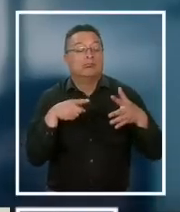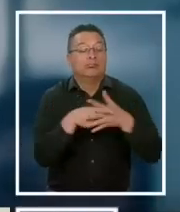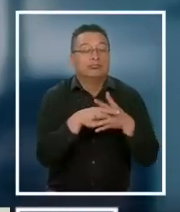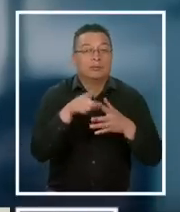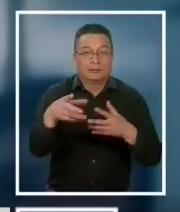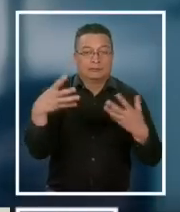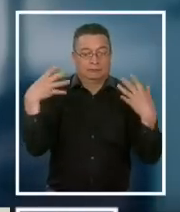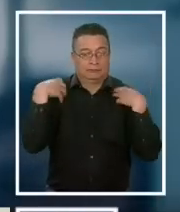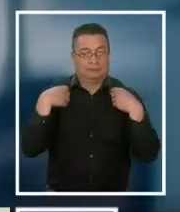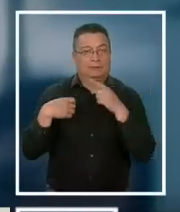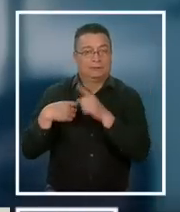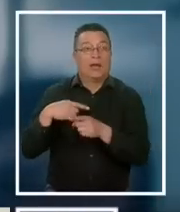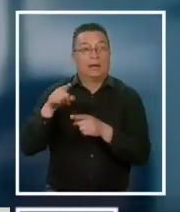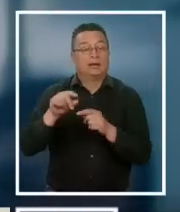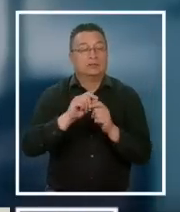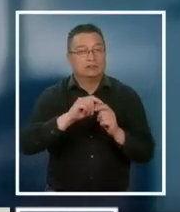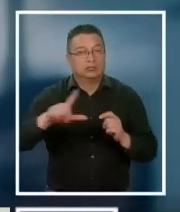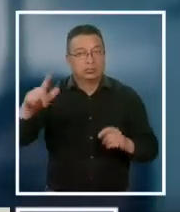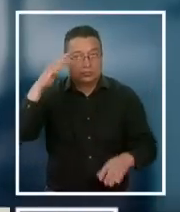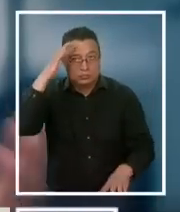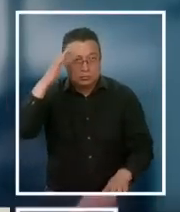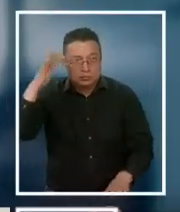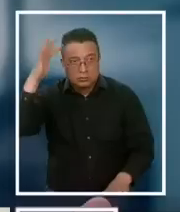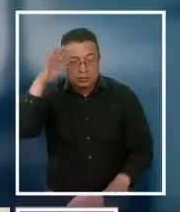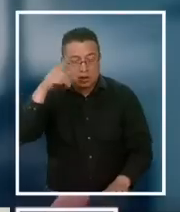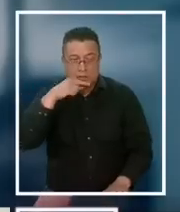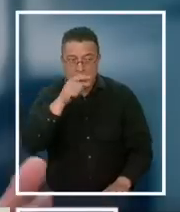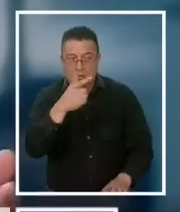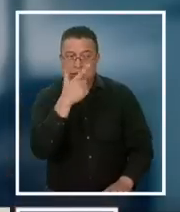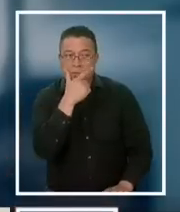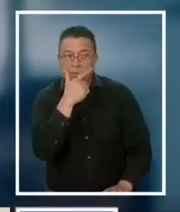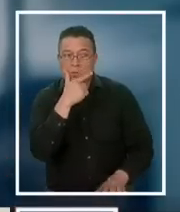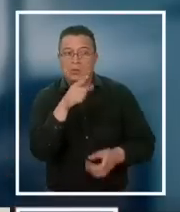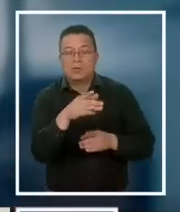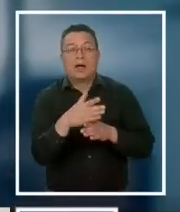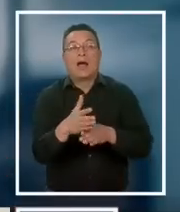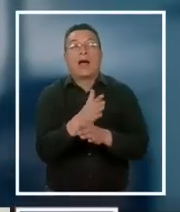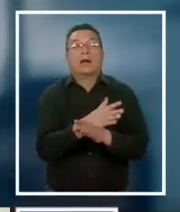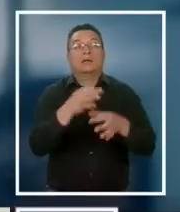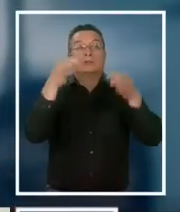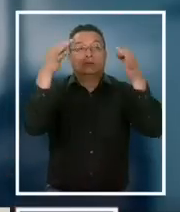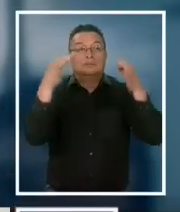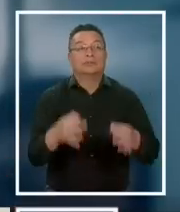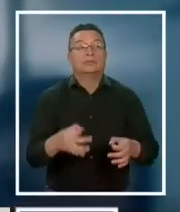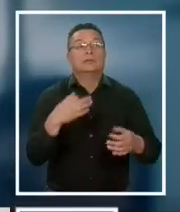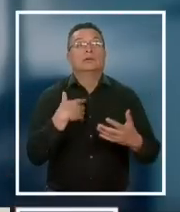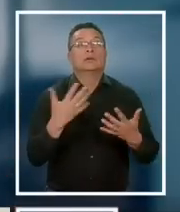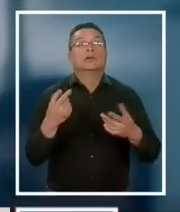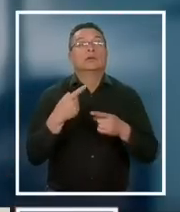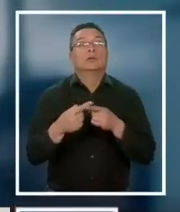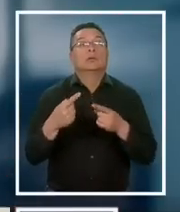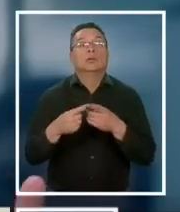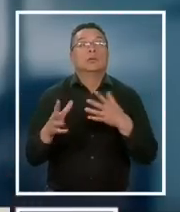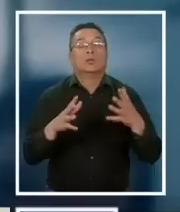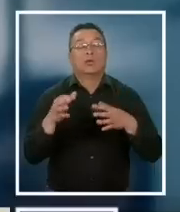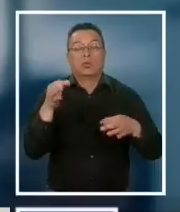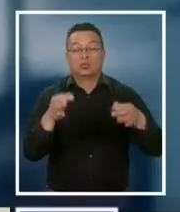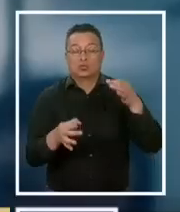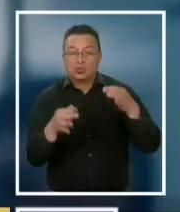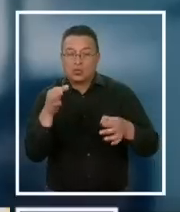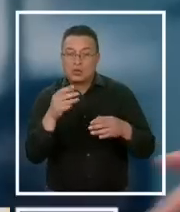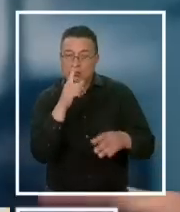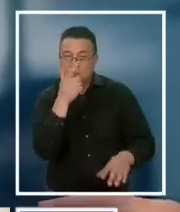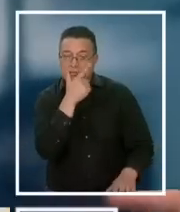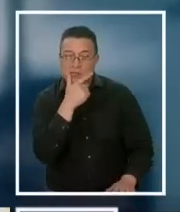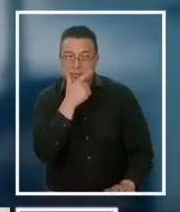ocurría y empezaba como la idea de ser prejuzgado antes que efectivamente ocurriera algún tipo de de juicio